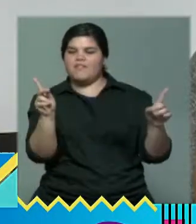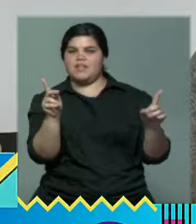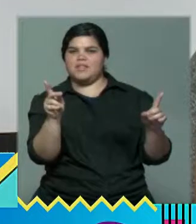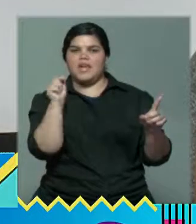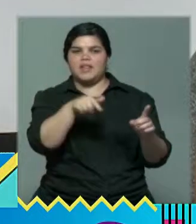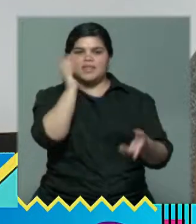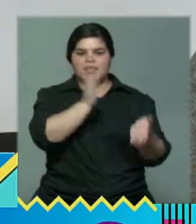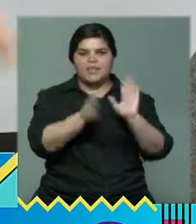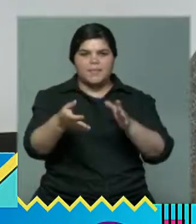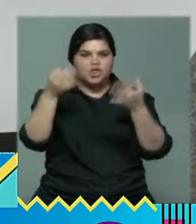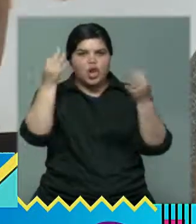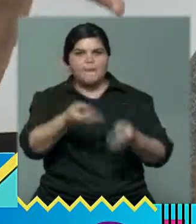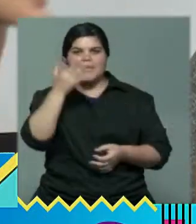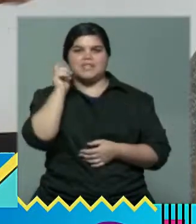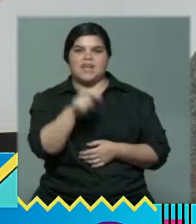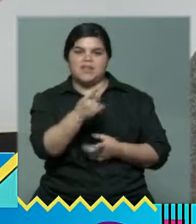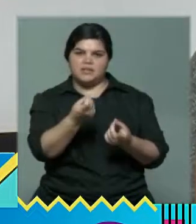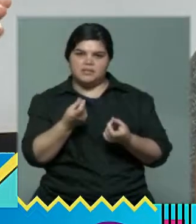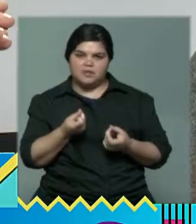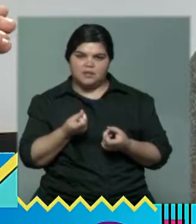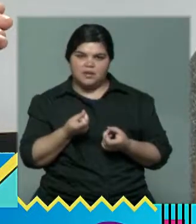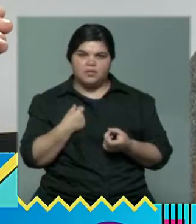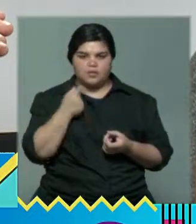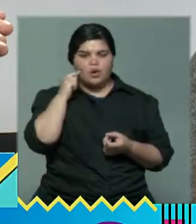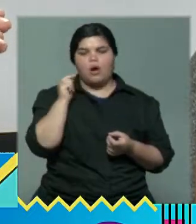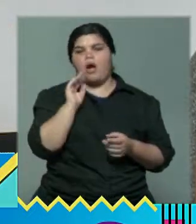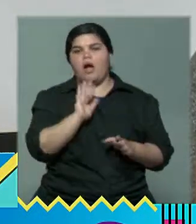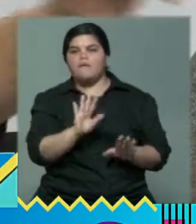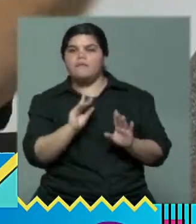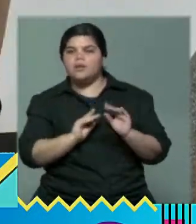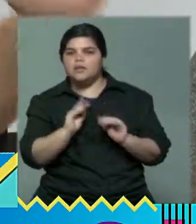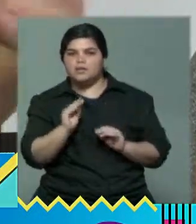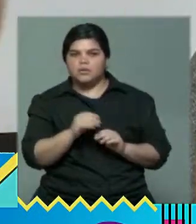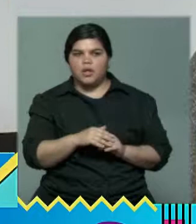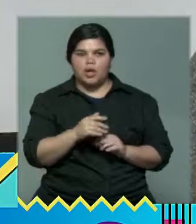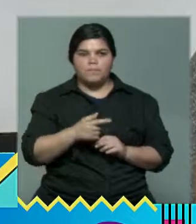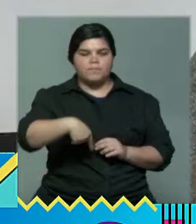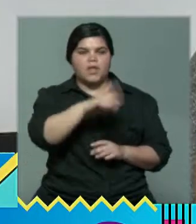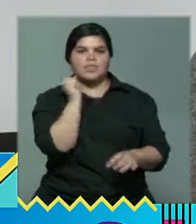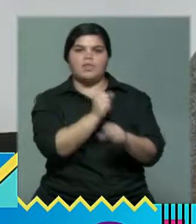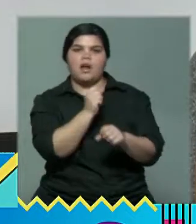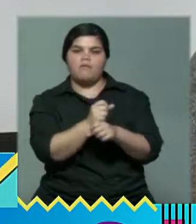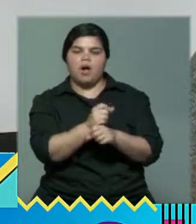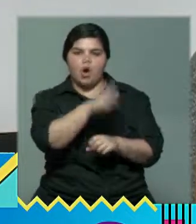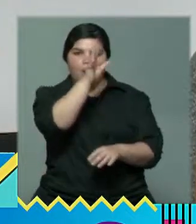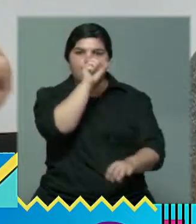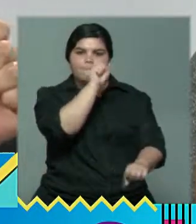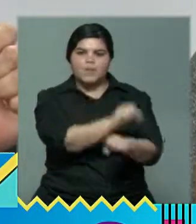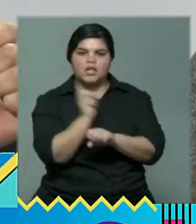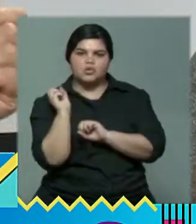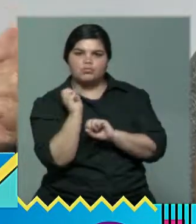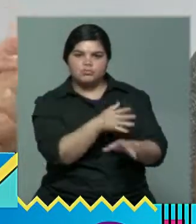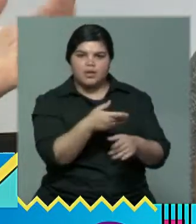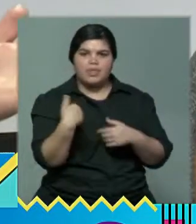tratamiento específico. Si yo unifico y digo, miren, con trabajo a los presos se va a solucionar el problema de la provincia de